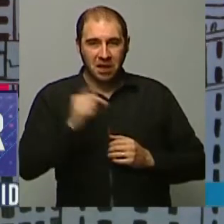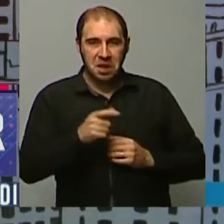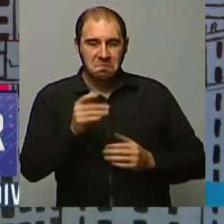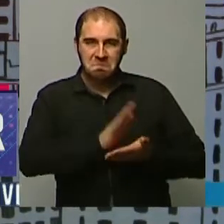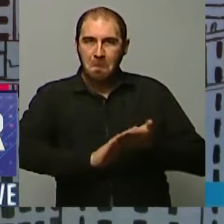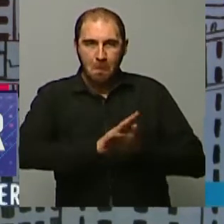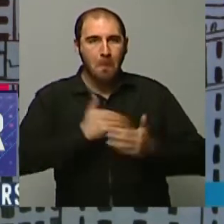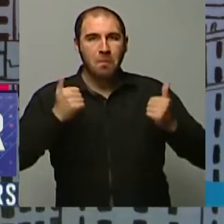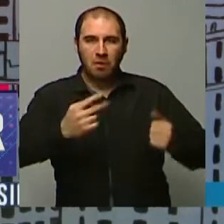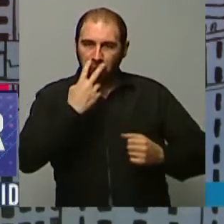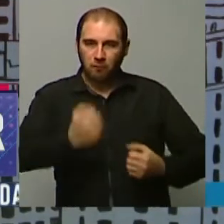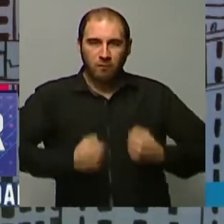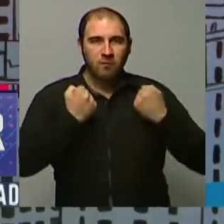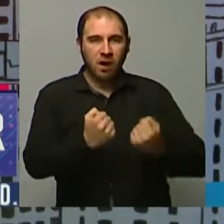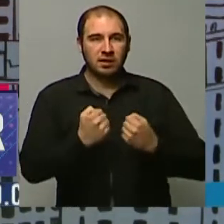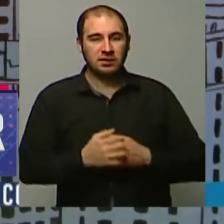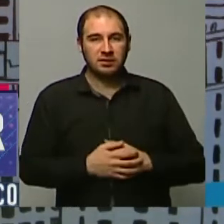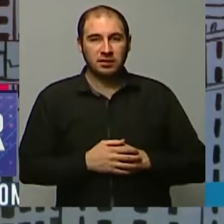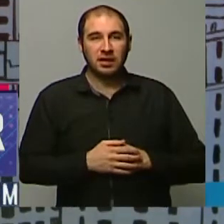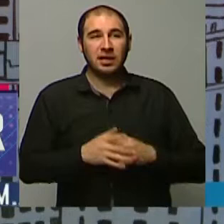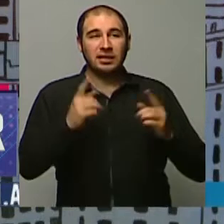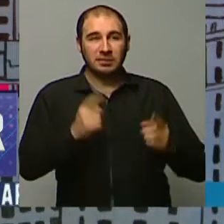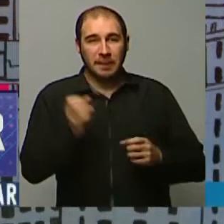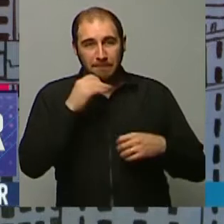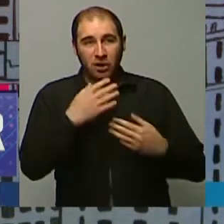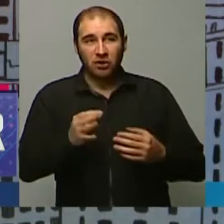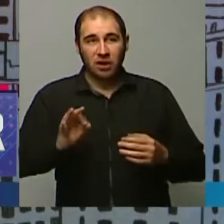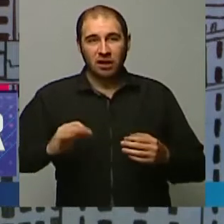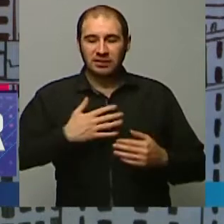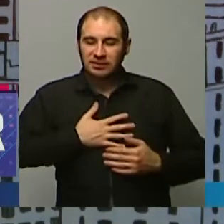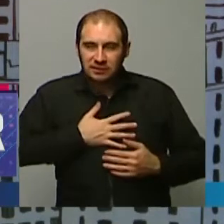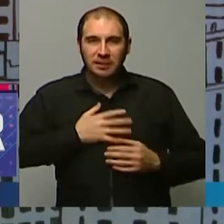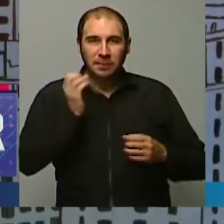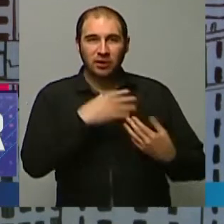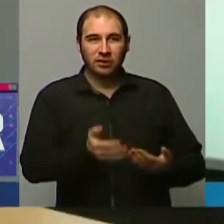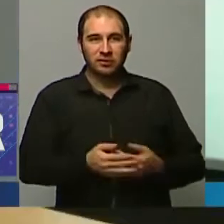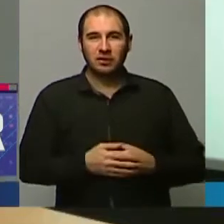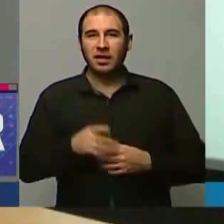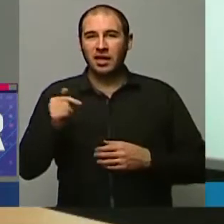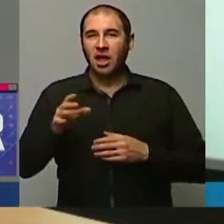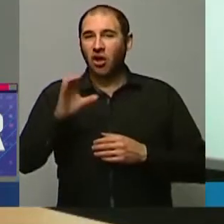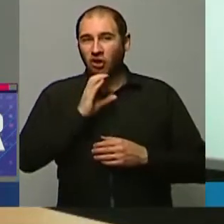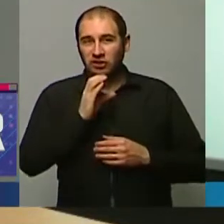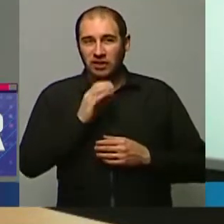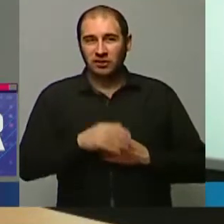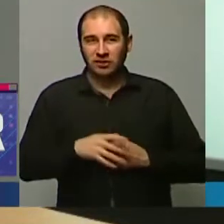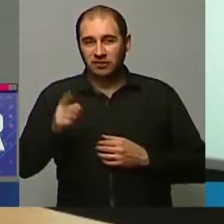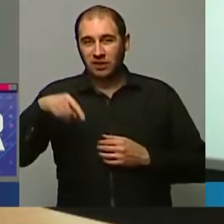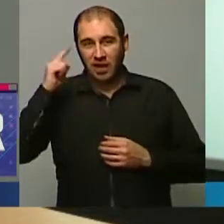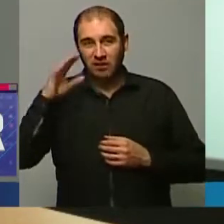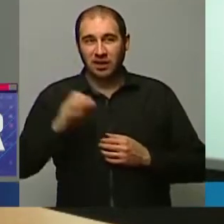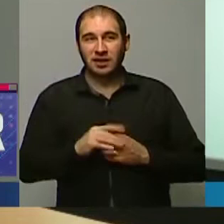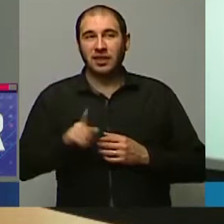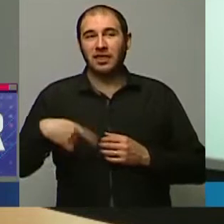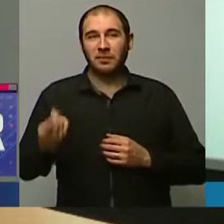respuesta energética y una mejoría en el ánimo. Sin duda. Bueno, es un consejito para tener bien en mente.